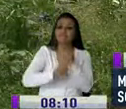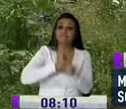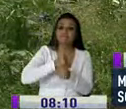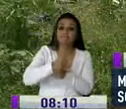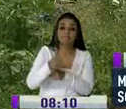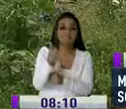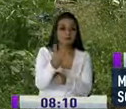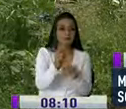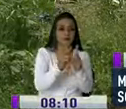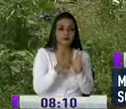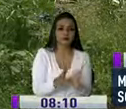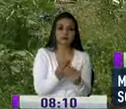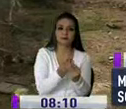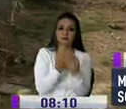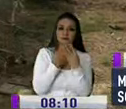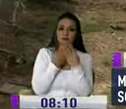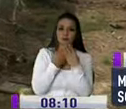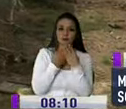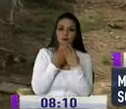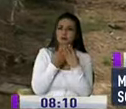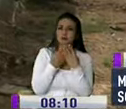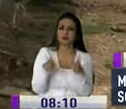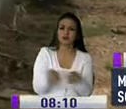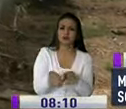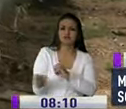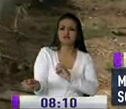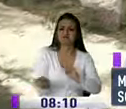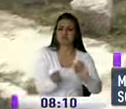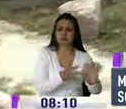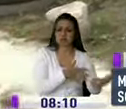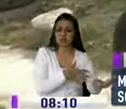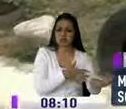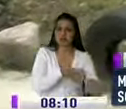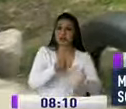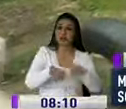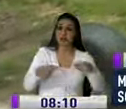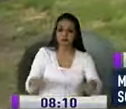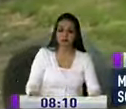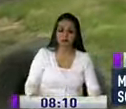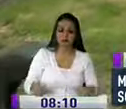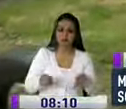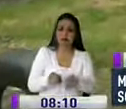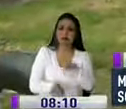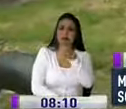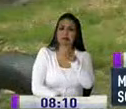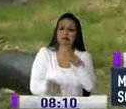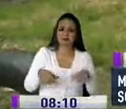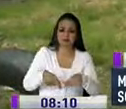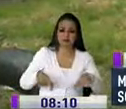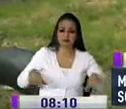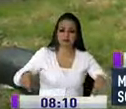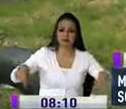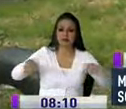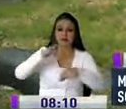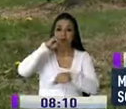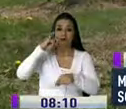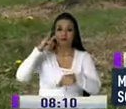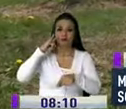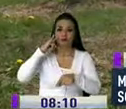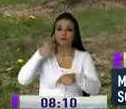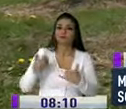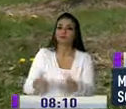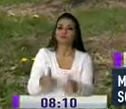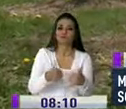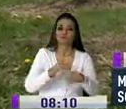los moradores. El sitio luce como un lote baldío. Unas deterioradas llantas limitan la pseudo cancha en la que juegan los niños. El piso